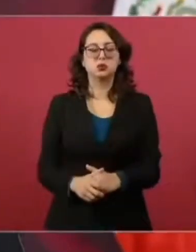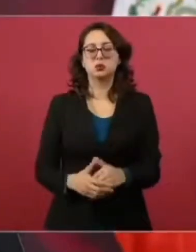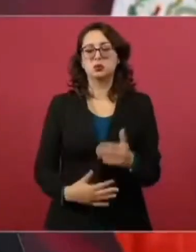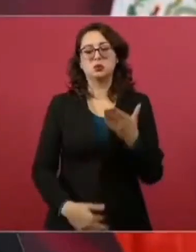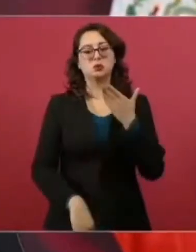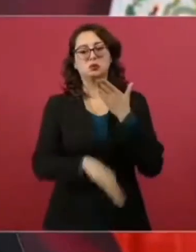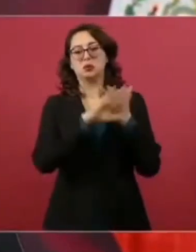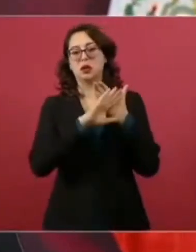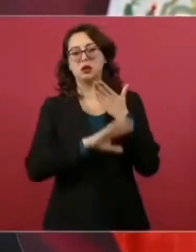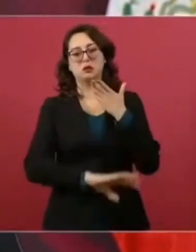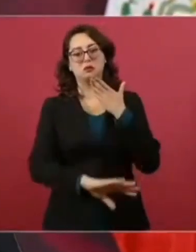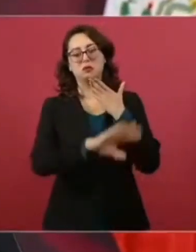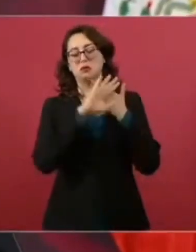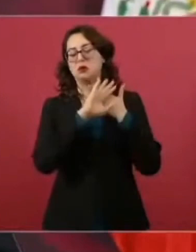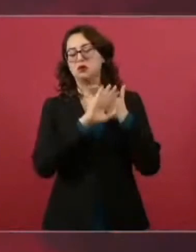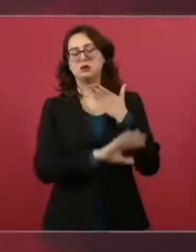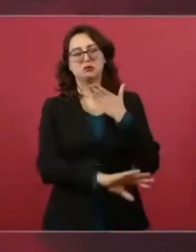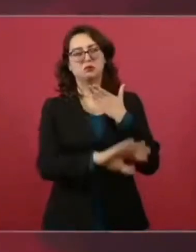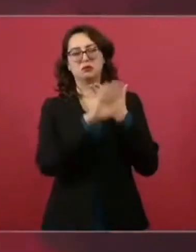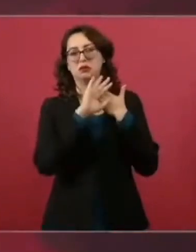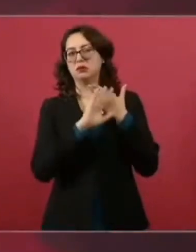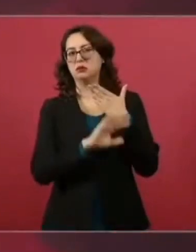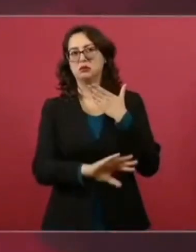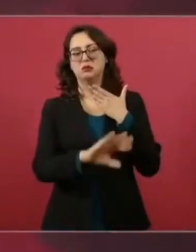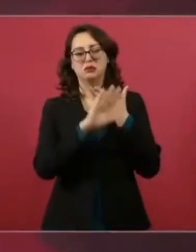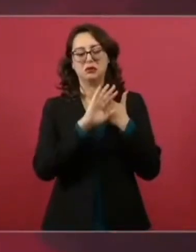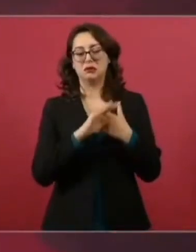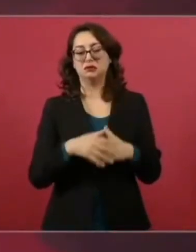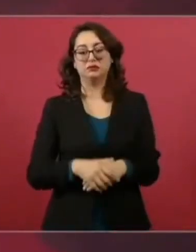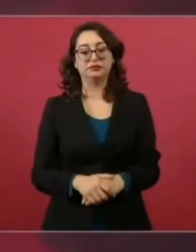se puede decir, en más de un siglo,